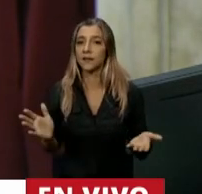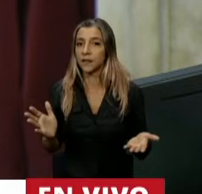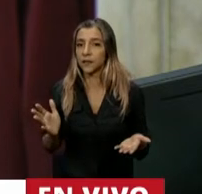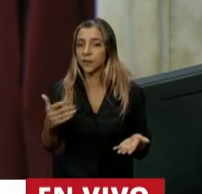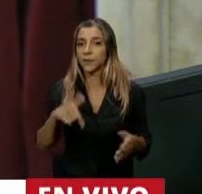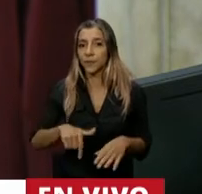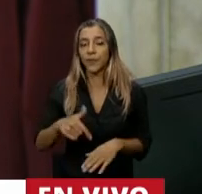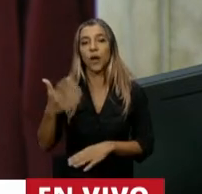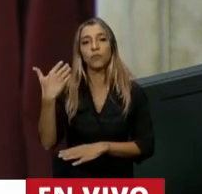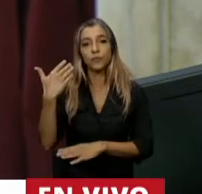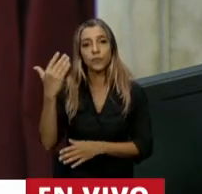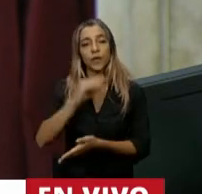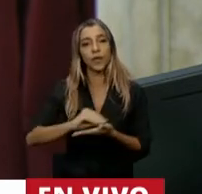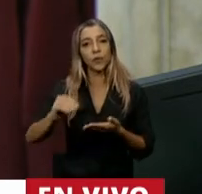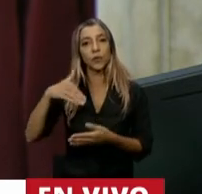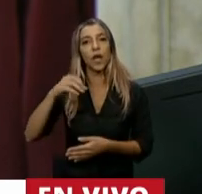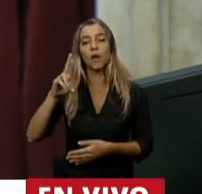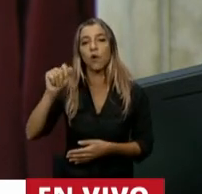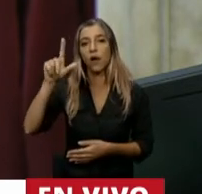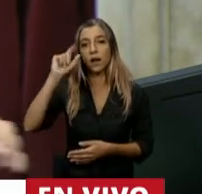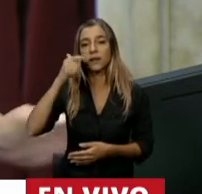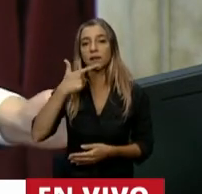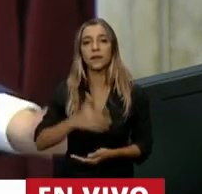Tiene la palabra la diputada Morales Gorledi.